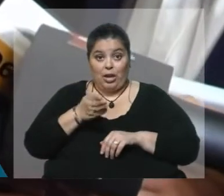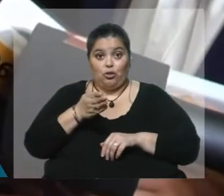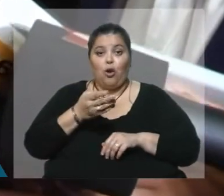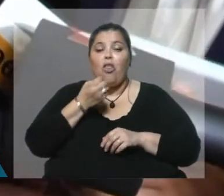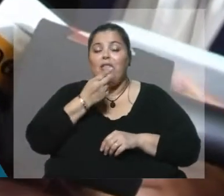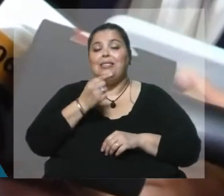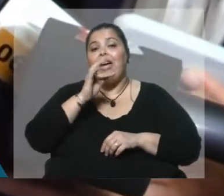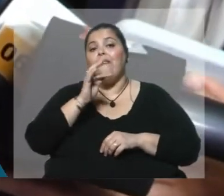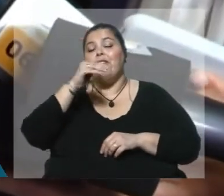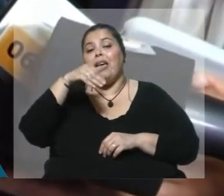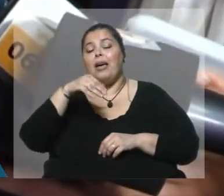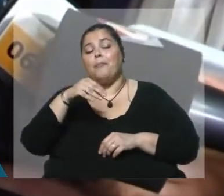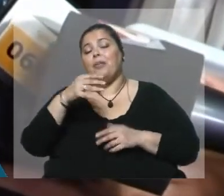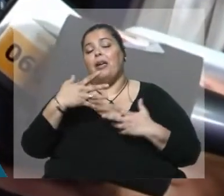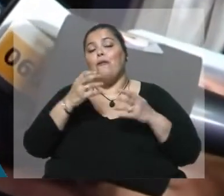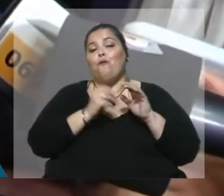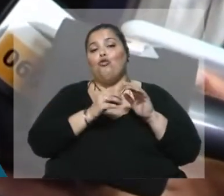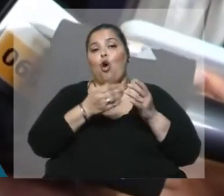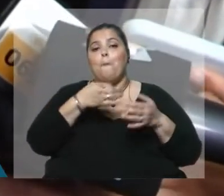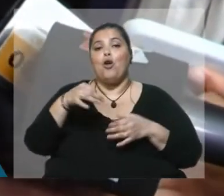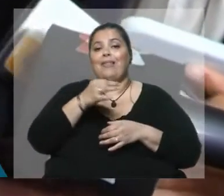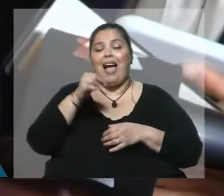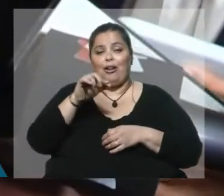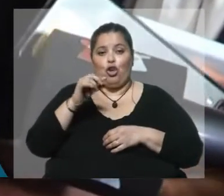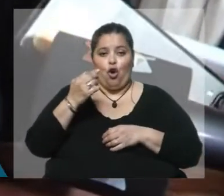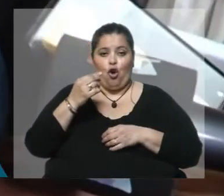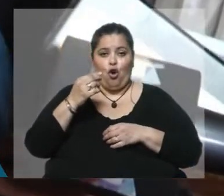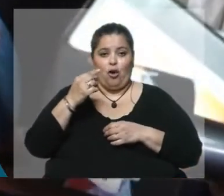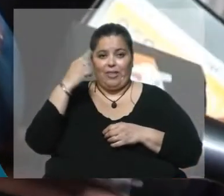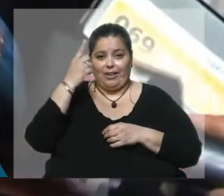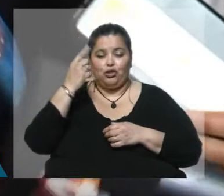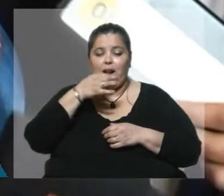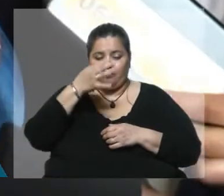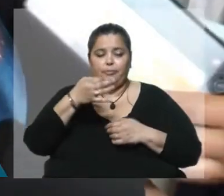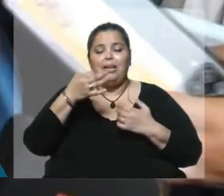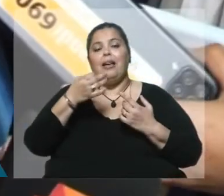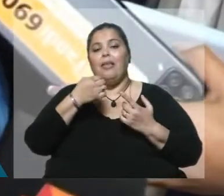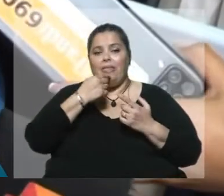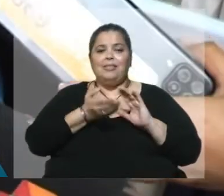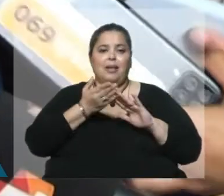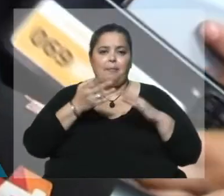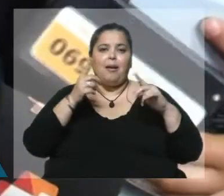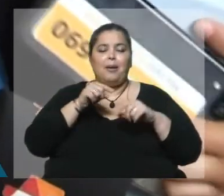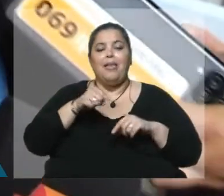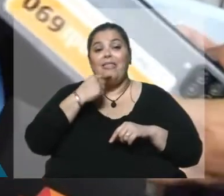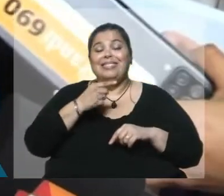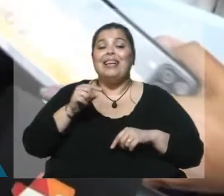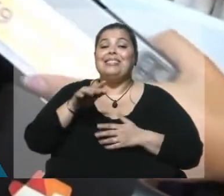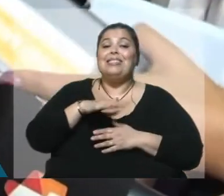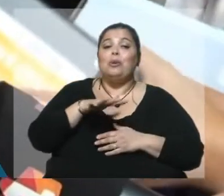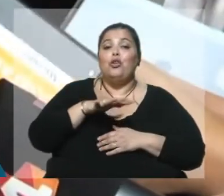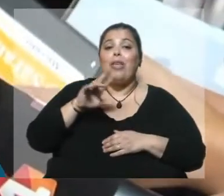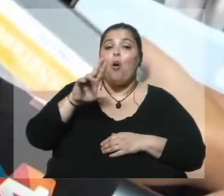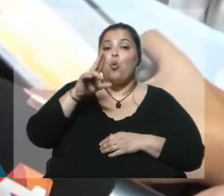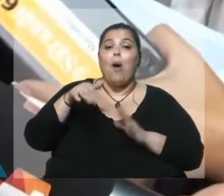fondo monetario la tiene todavía más alta la estimación Uruguay o sea creo que hay que ver la situación de Uruguay en un contexto